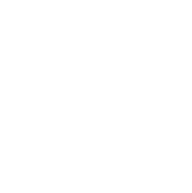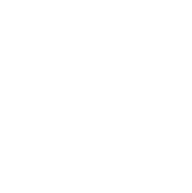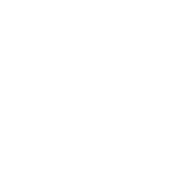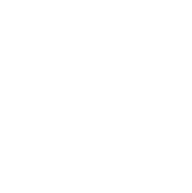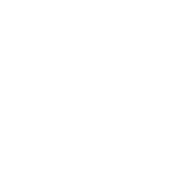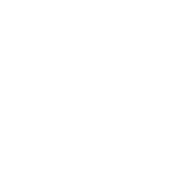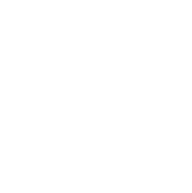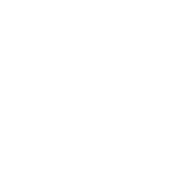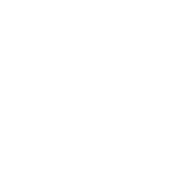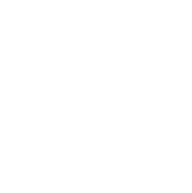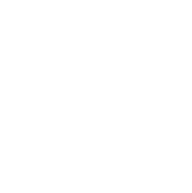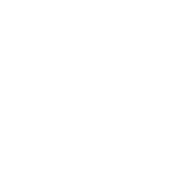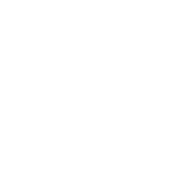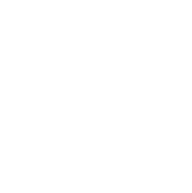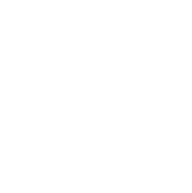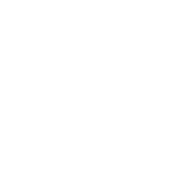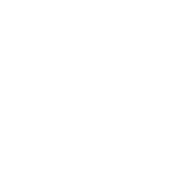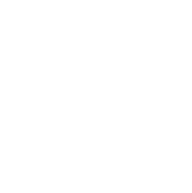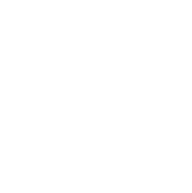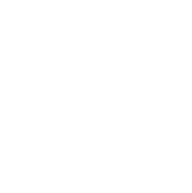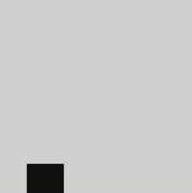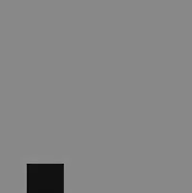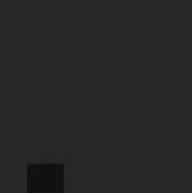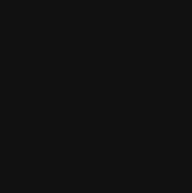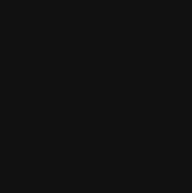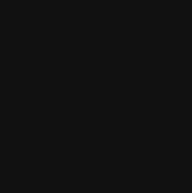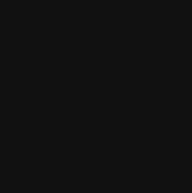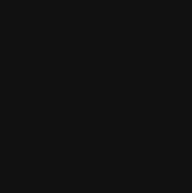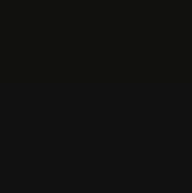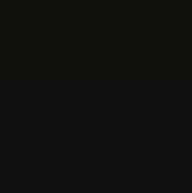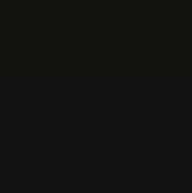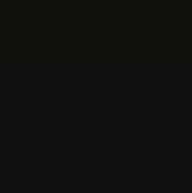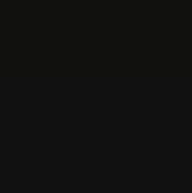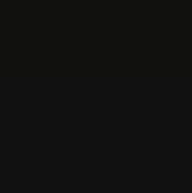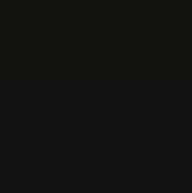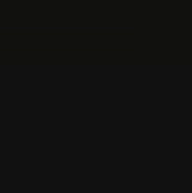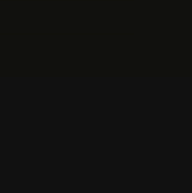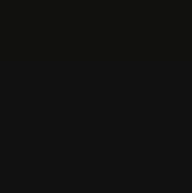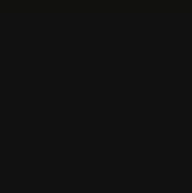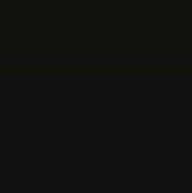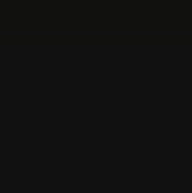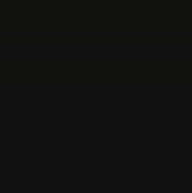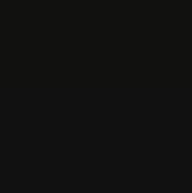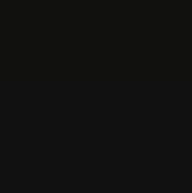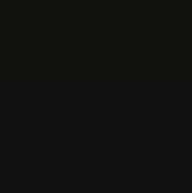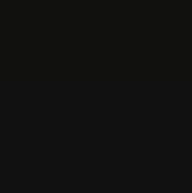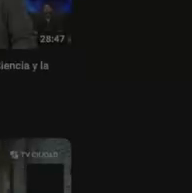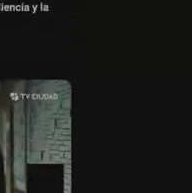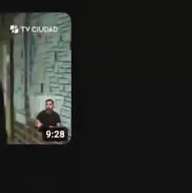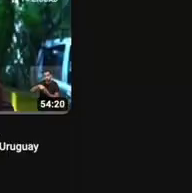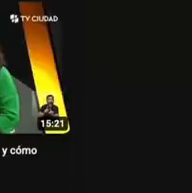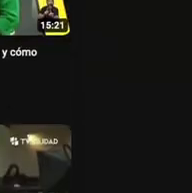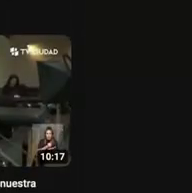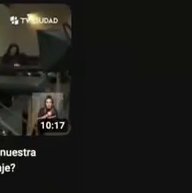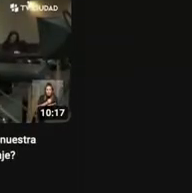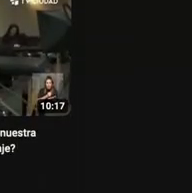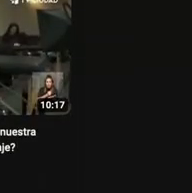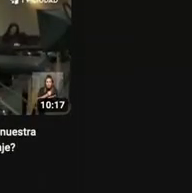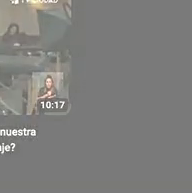Vico Uruguay, líder en biología molecular, auspicia y apoya la difusión de los principales contenidos de